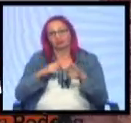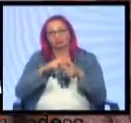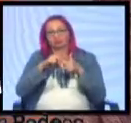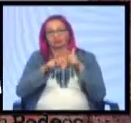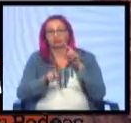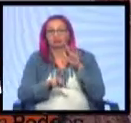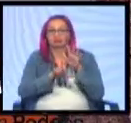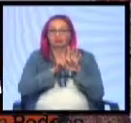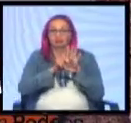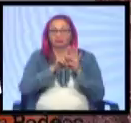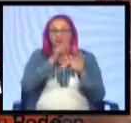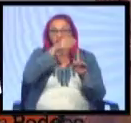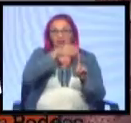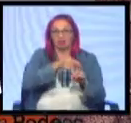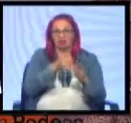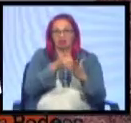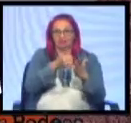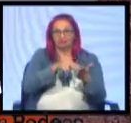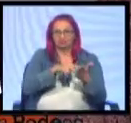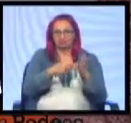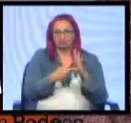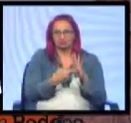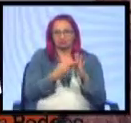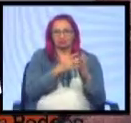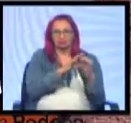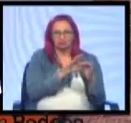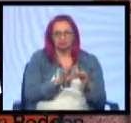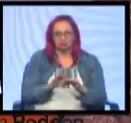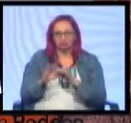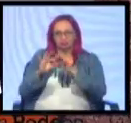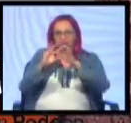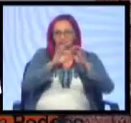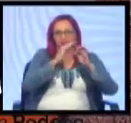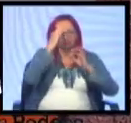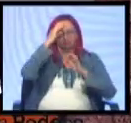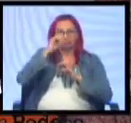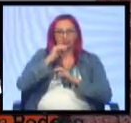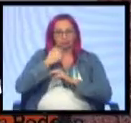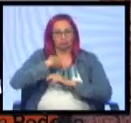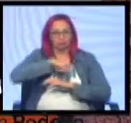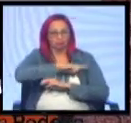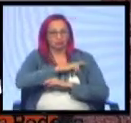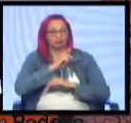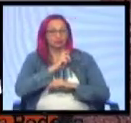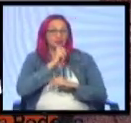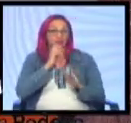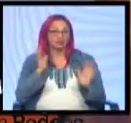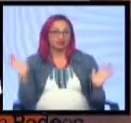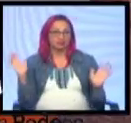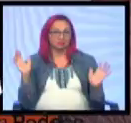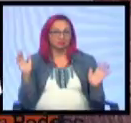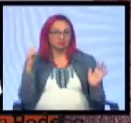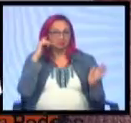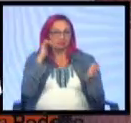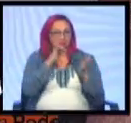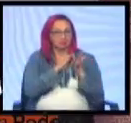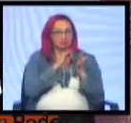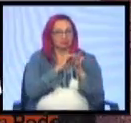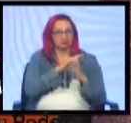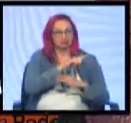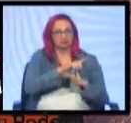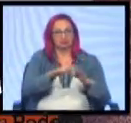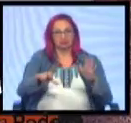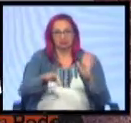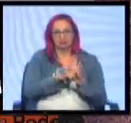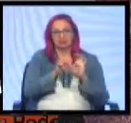afectaría en los premios. O sea, es un círculo vicioso, porque nosotros difícilmente, precisamente por la lotería